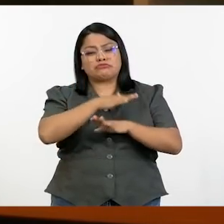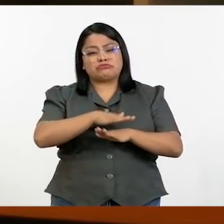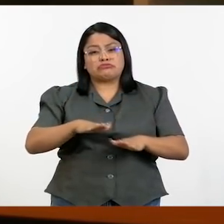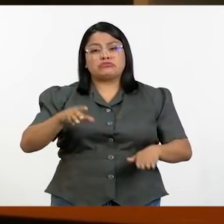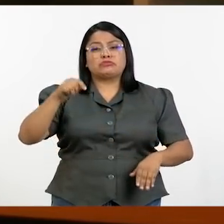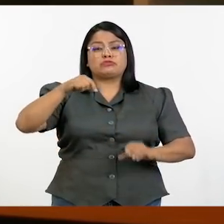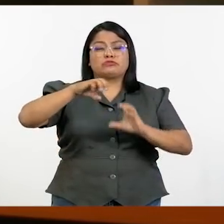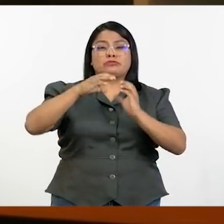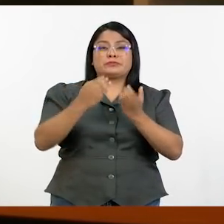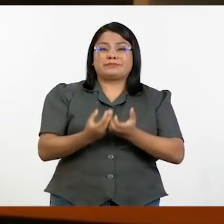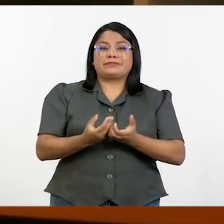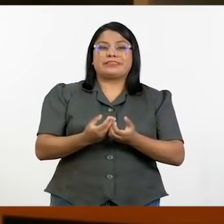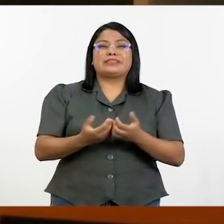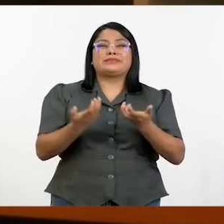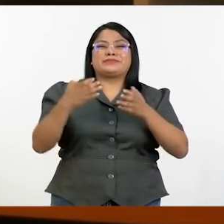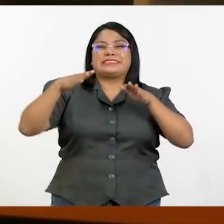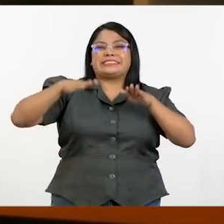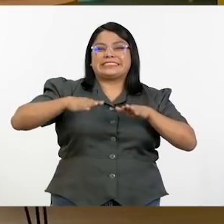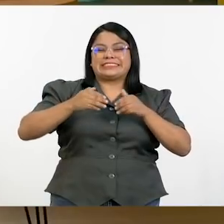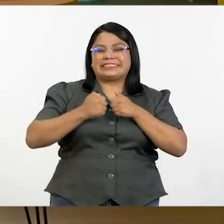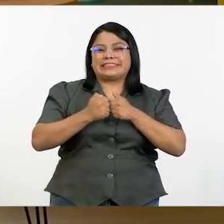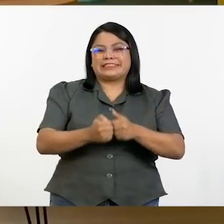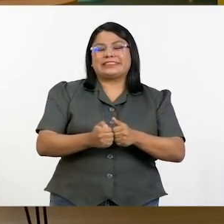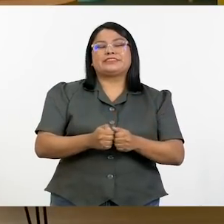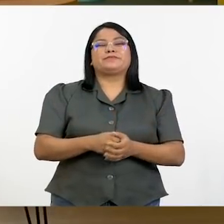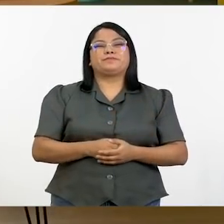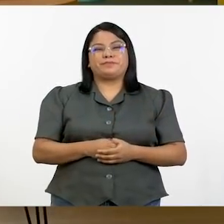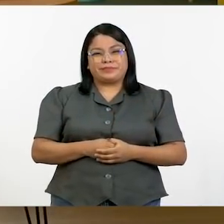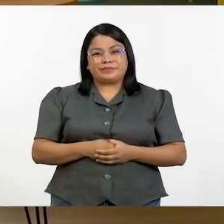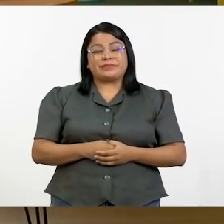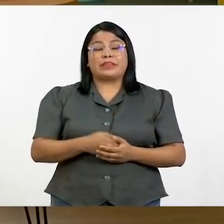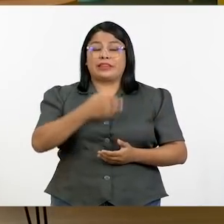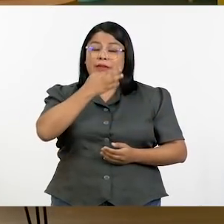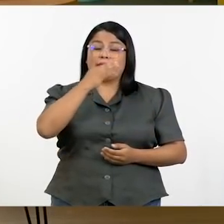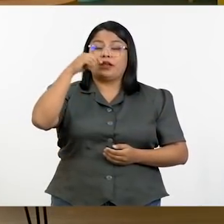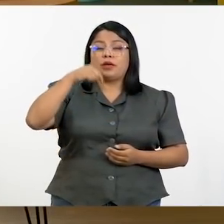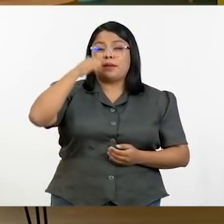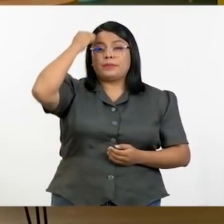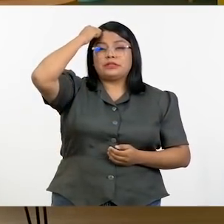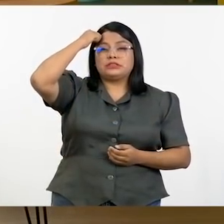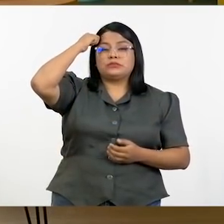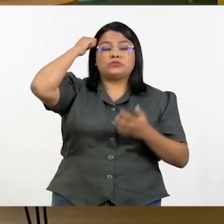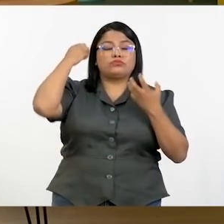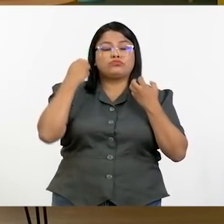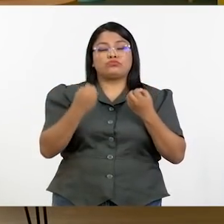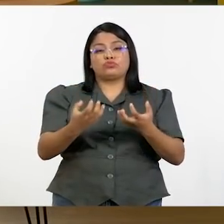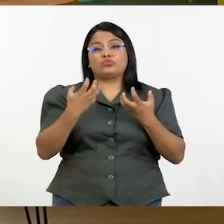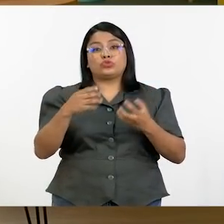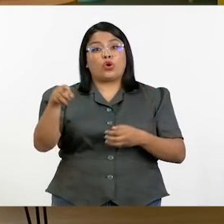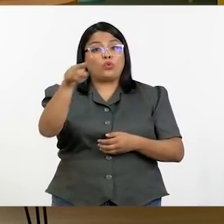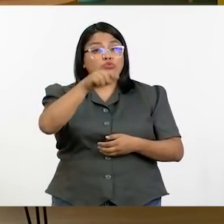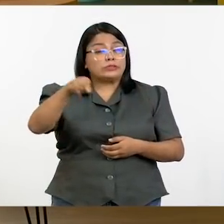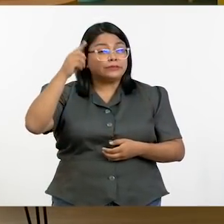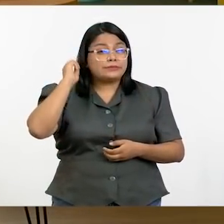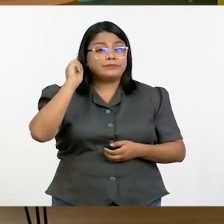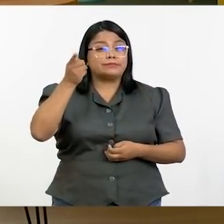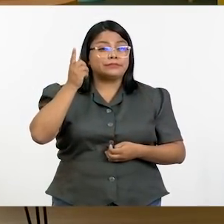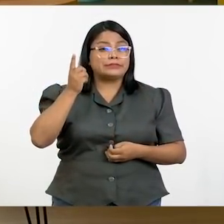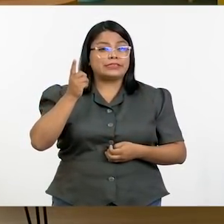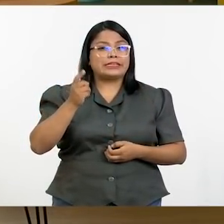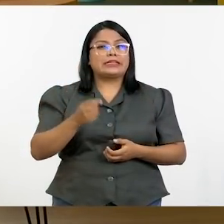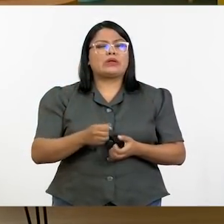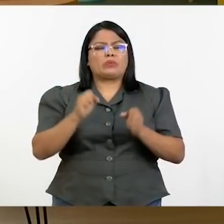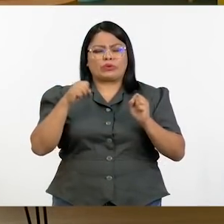sido todo por la jornada de este día. Muchas gracias por acompañarnos, Esmeralda. Realmente hemos aprendido demasiado y ustedes,